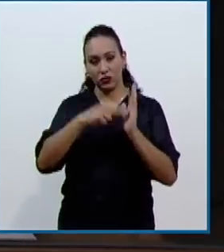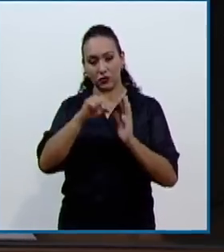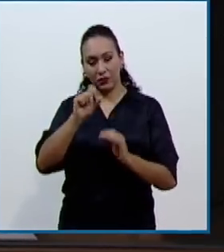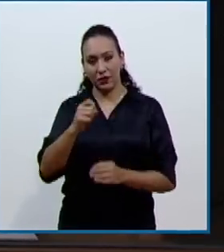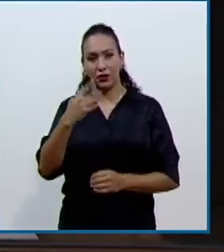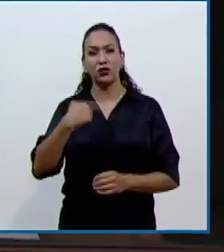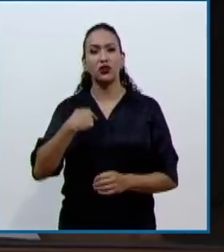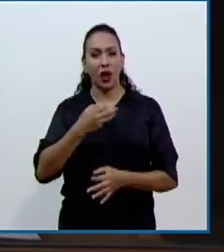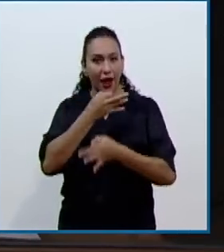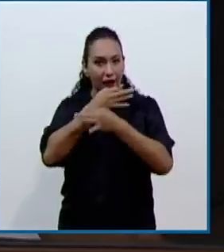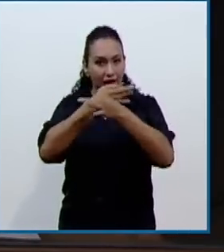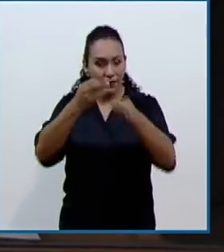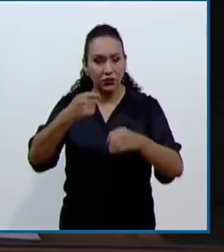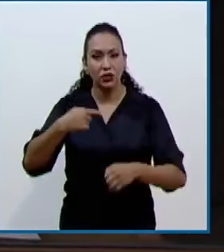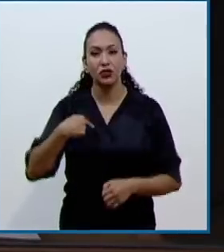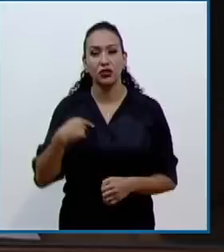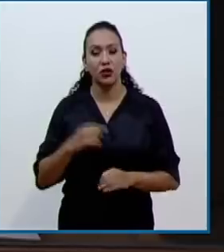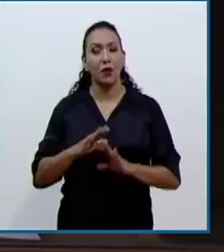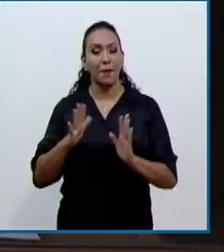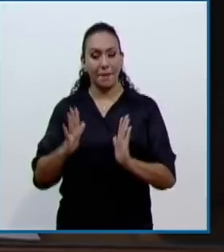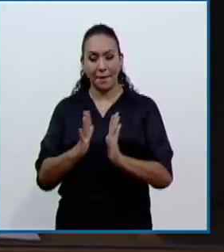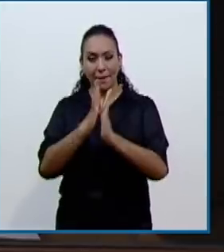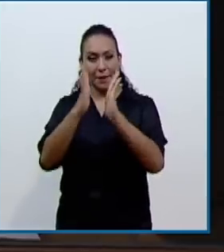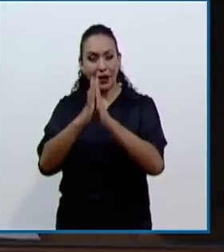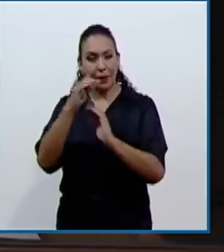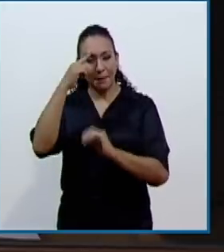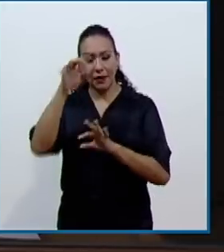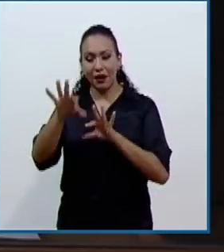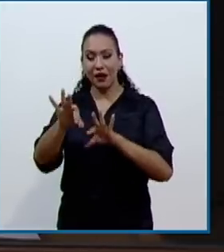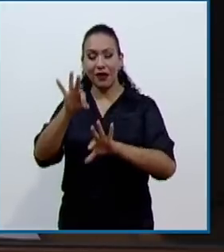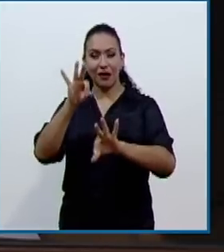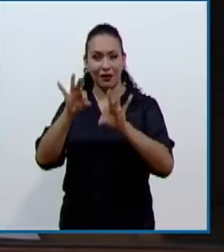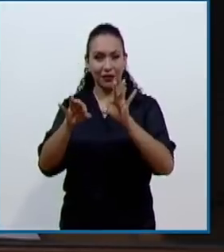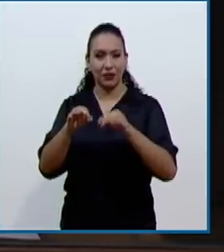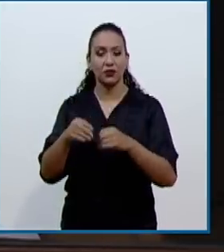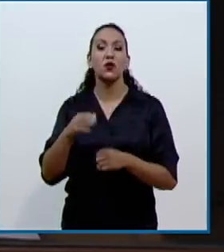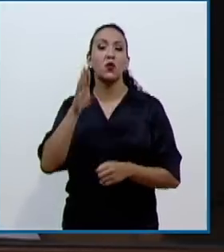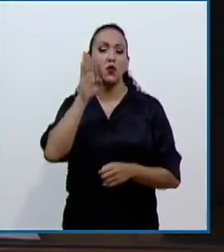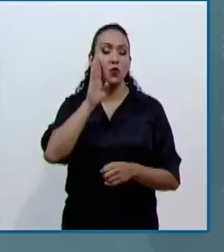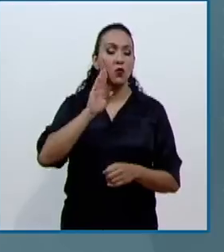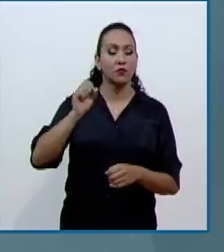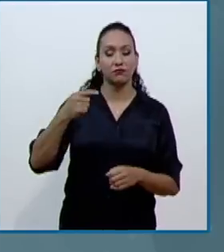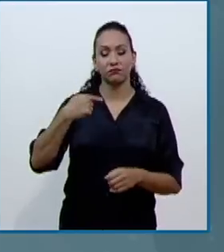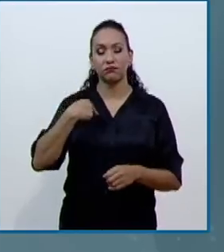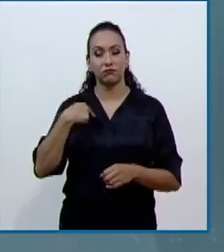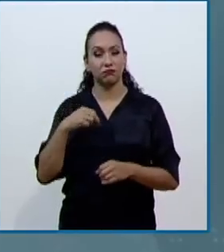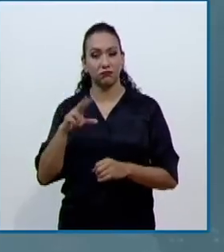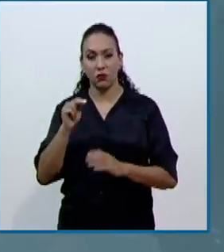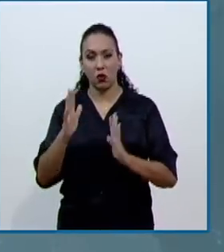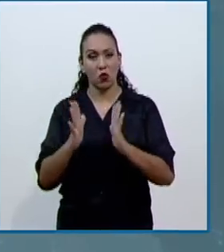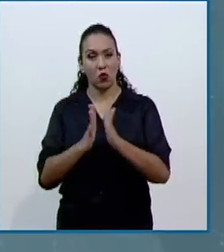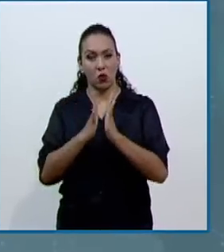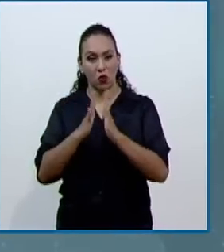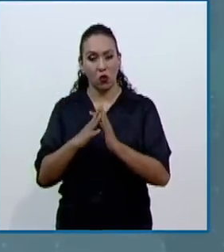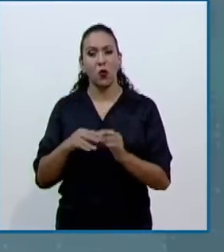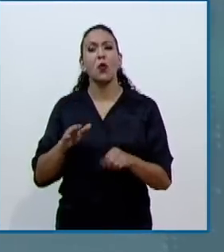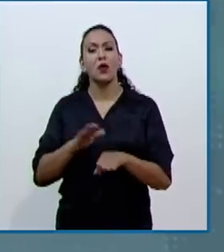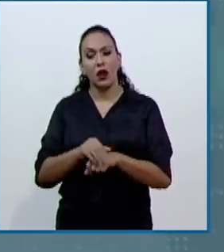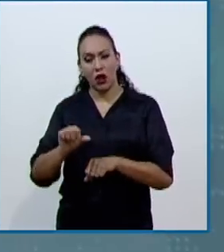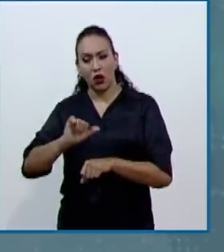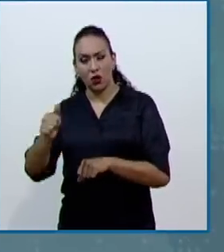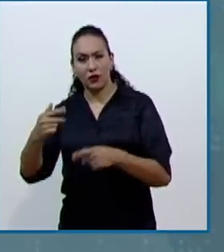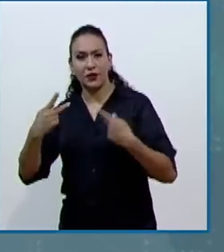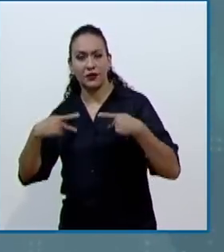ustedes que declino mi candidatura para participar en la elección extraordinaria de las personas juzgadoras que ocuparán, entre otros, los cargos